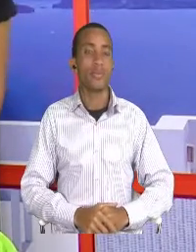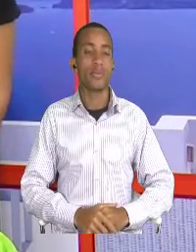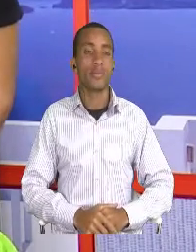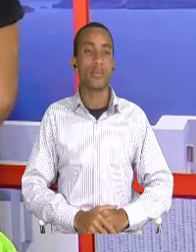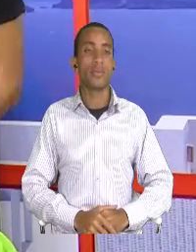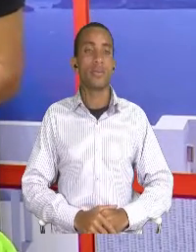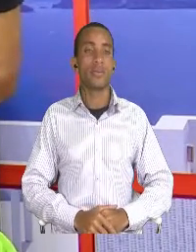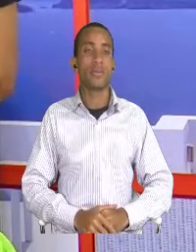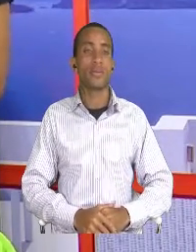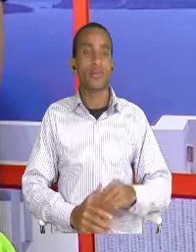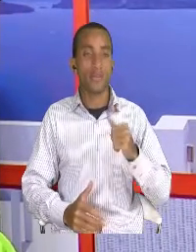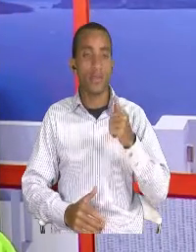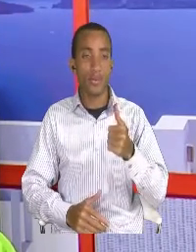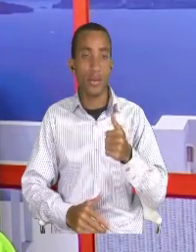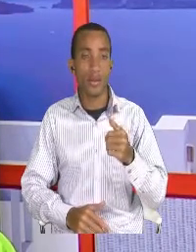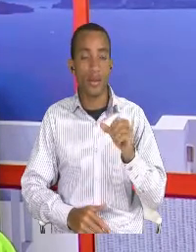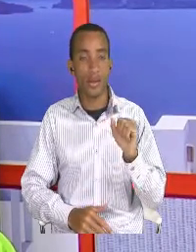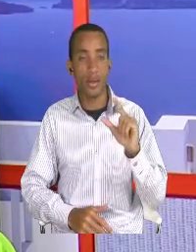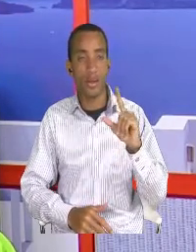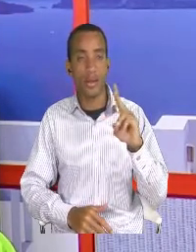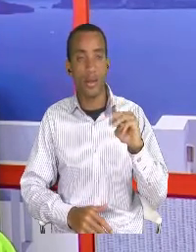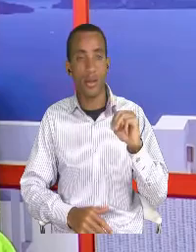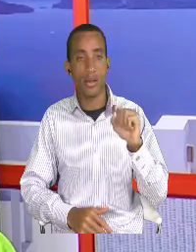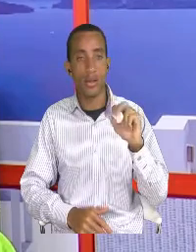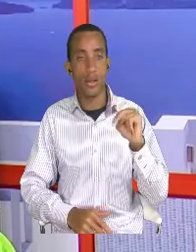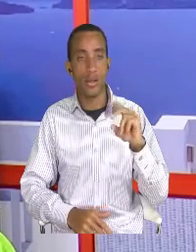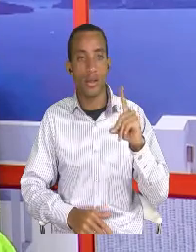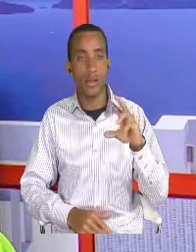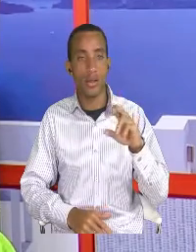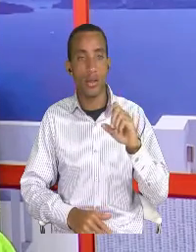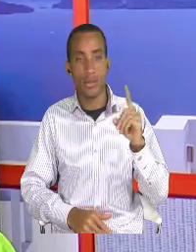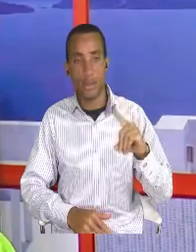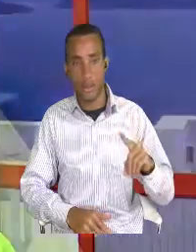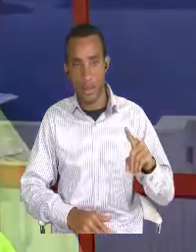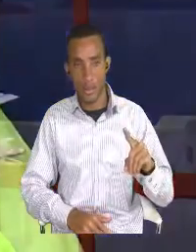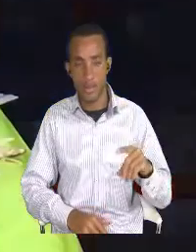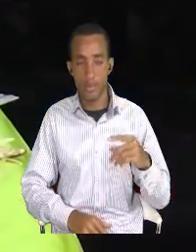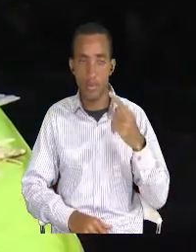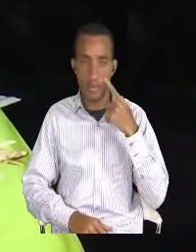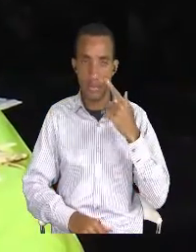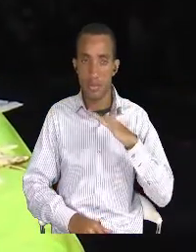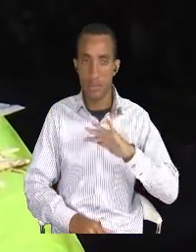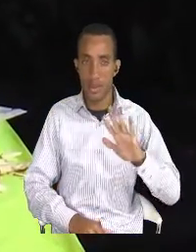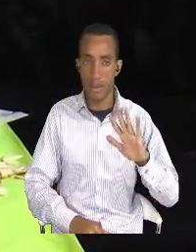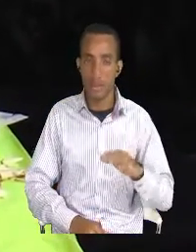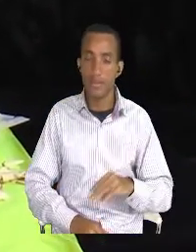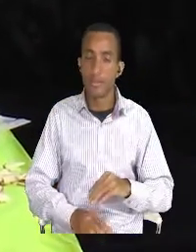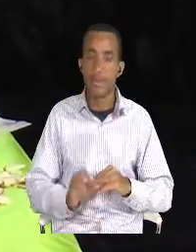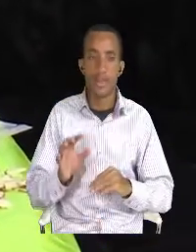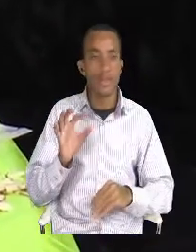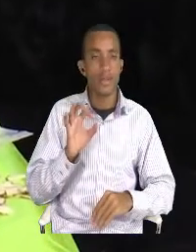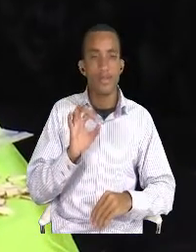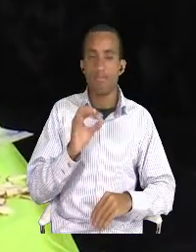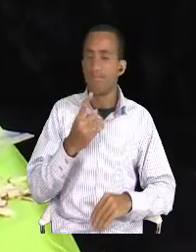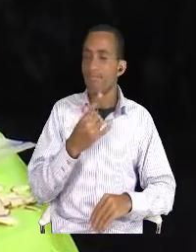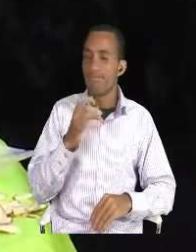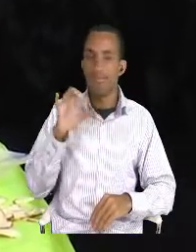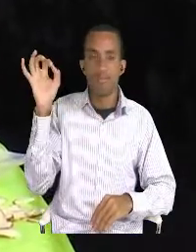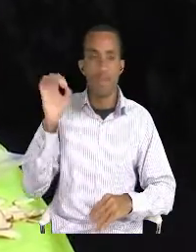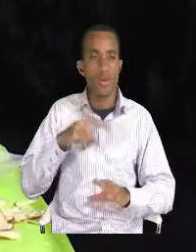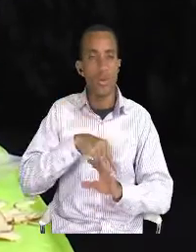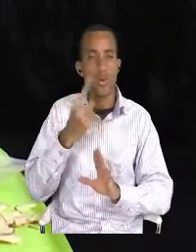Bueno, estas son almendras. Yo traje almendras fileteadas, ya hablamos que las almendras son 100% saludables, siempre y